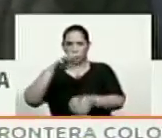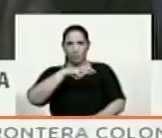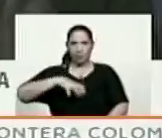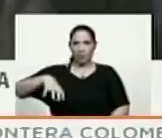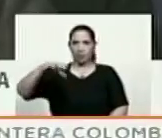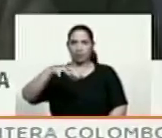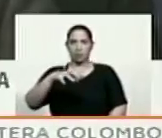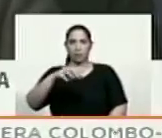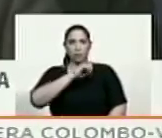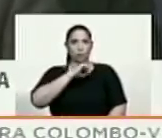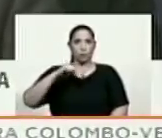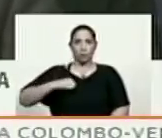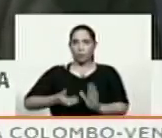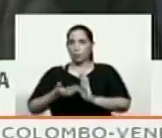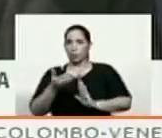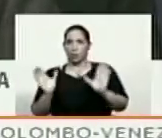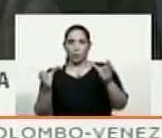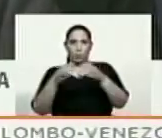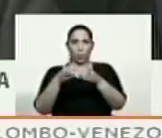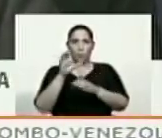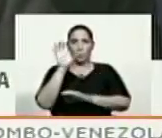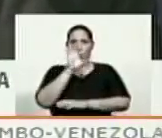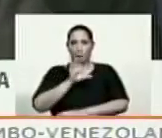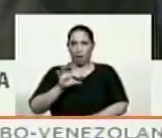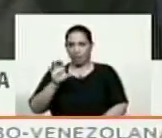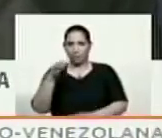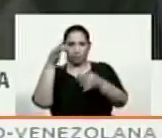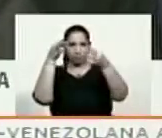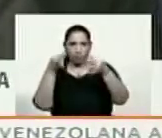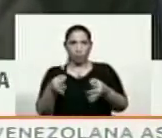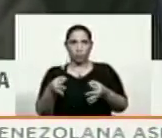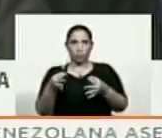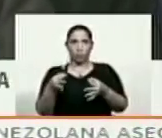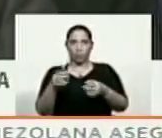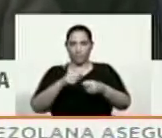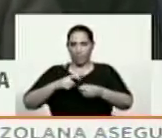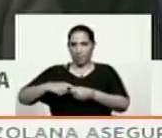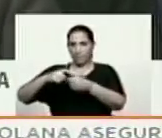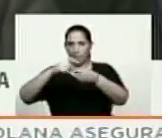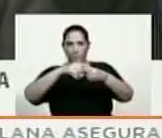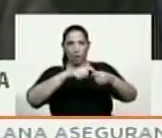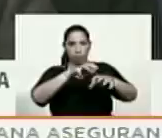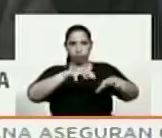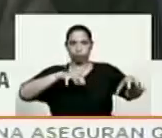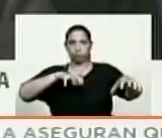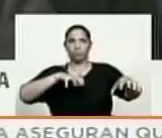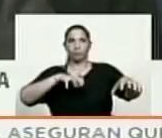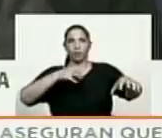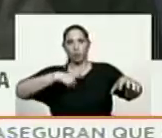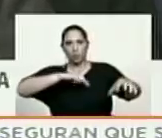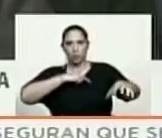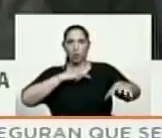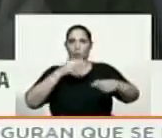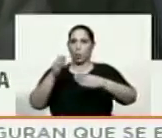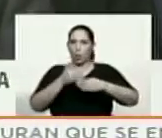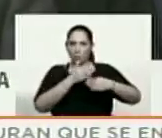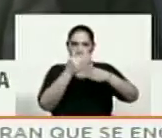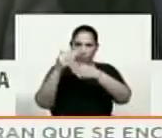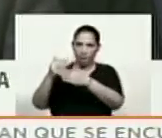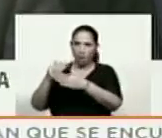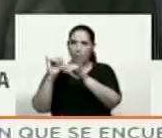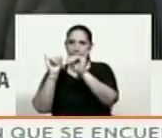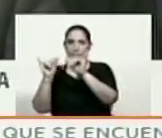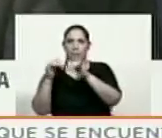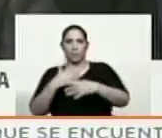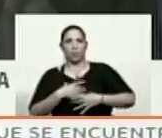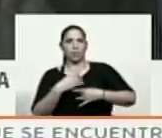un importante grupo de países, seguros de que la mayoría de los miembros de la organización estamos compartiendo los mismos